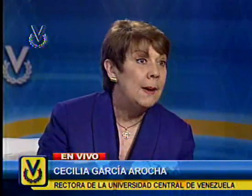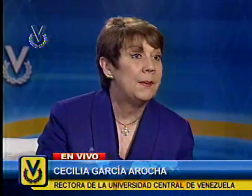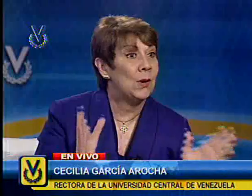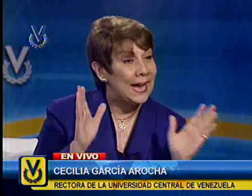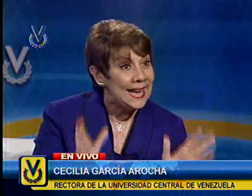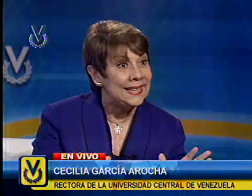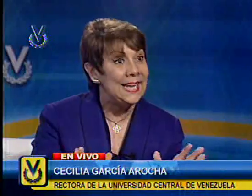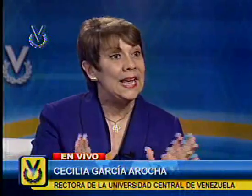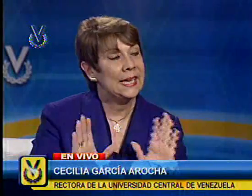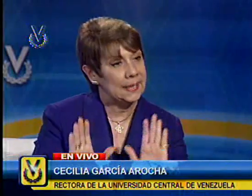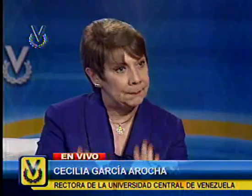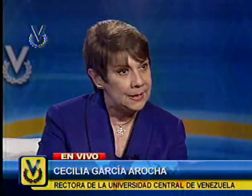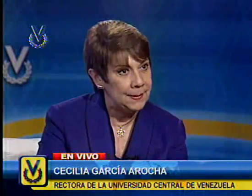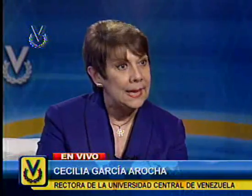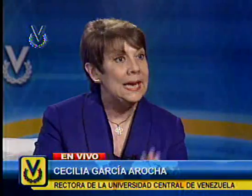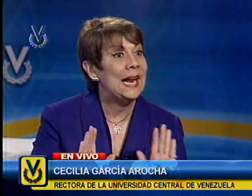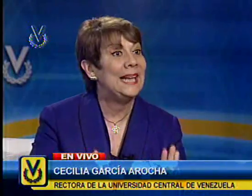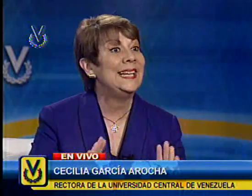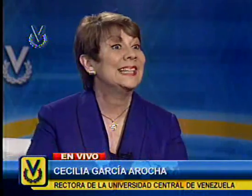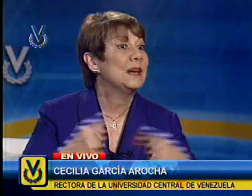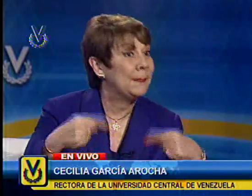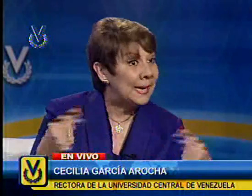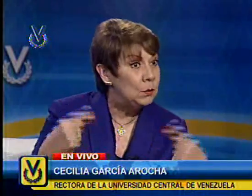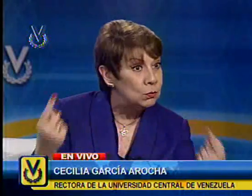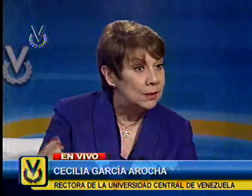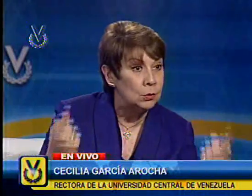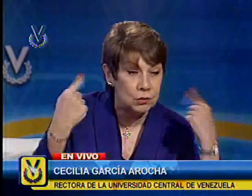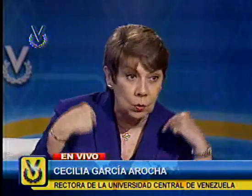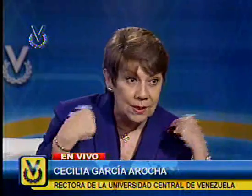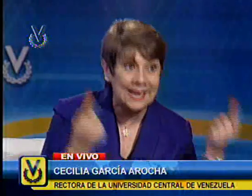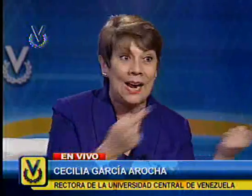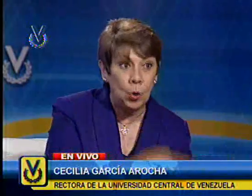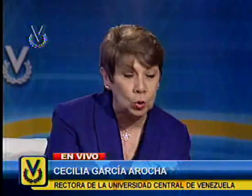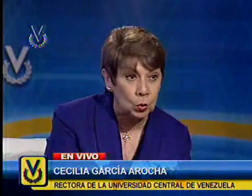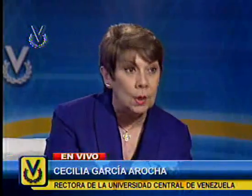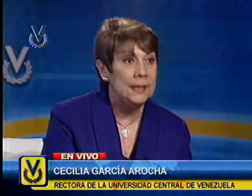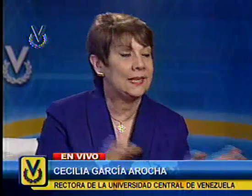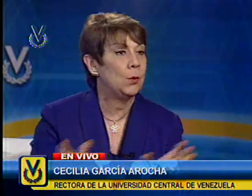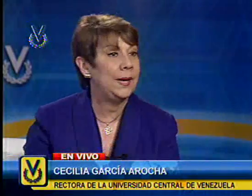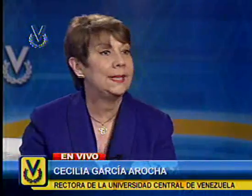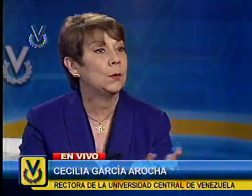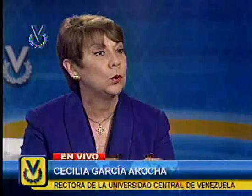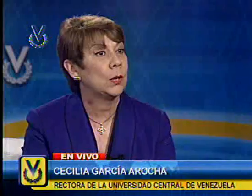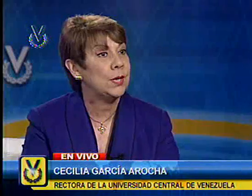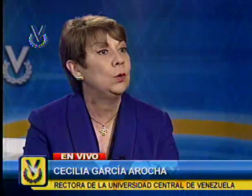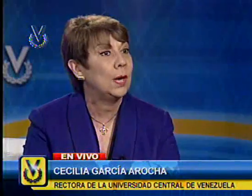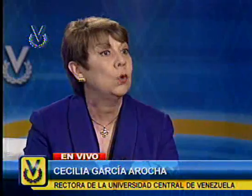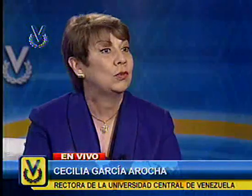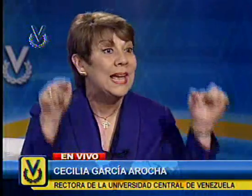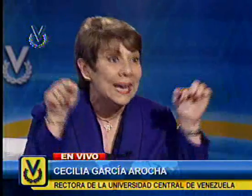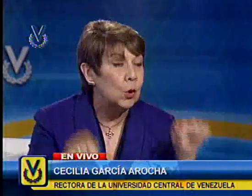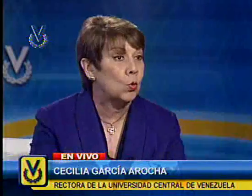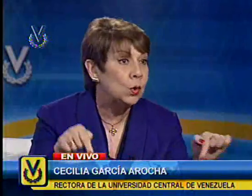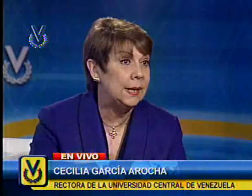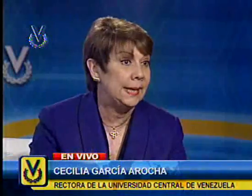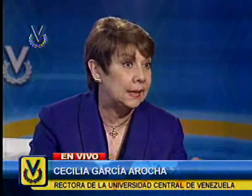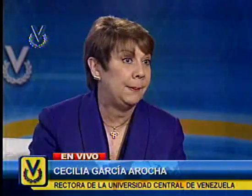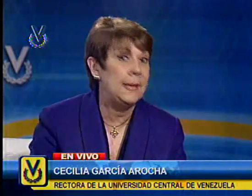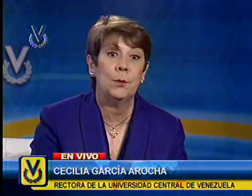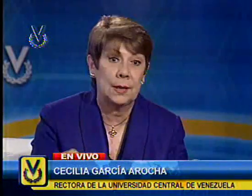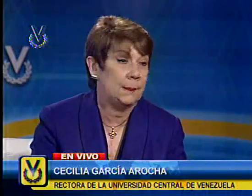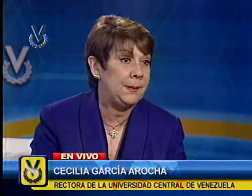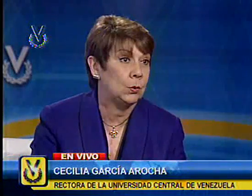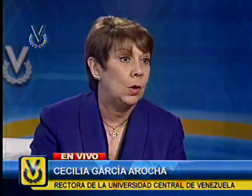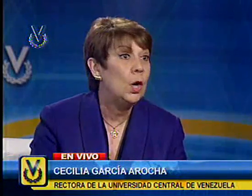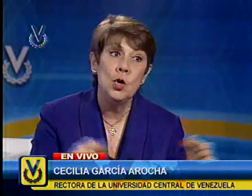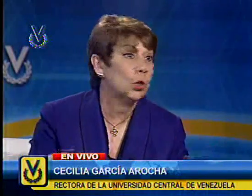bien. Pero la gente que reprime y la gente que se para de un sitio sin oír al otro y se molesta cuando está oyendo las cosas que ocurren en este